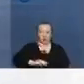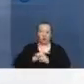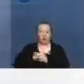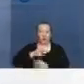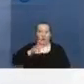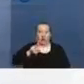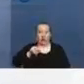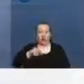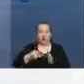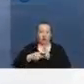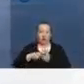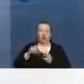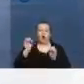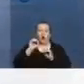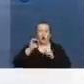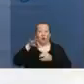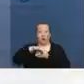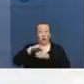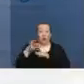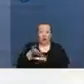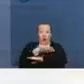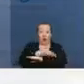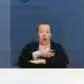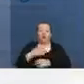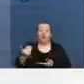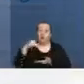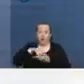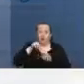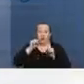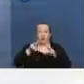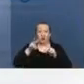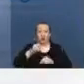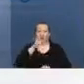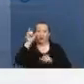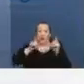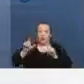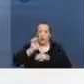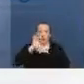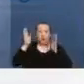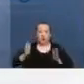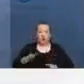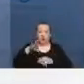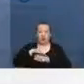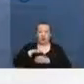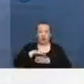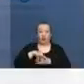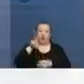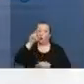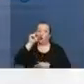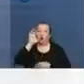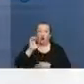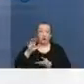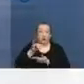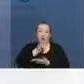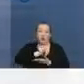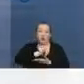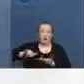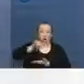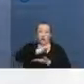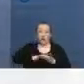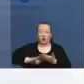haya elecciones anticipadas y por lo ratifiquen las urnas pero no es democrático del decente no es moral no es